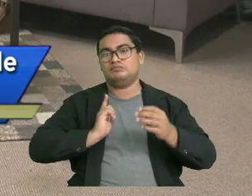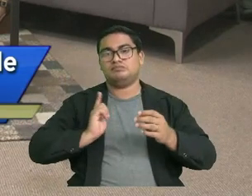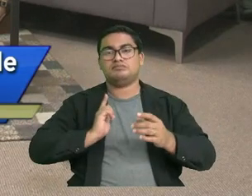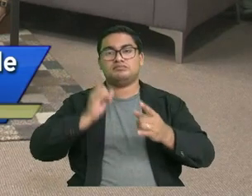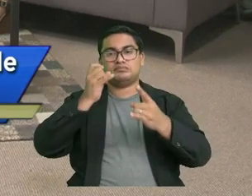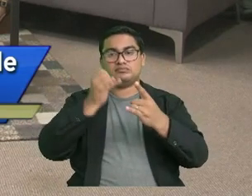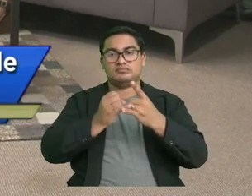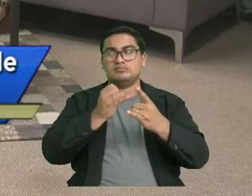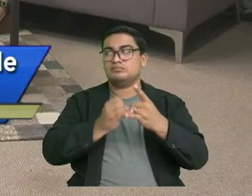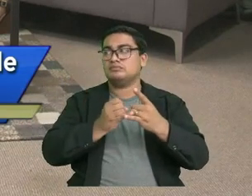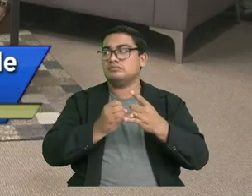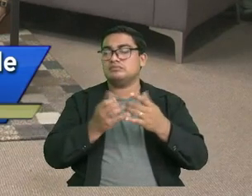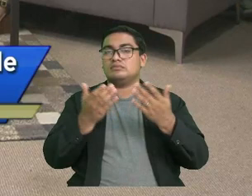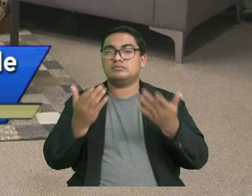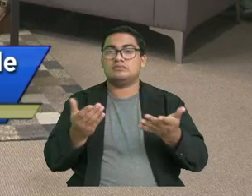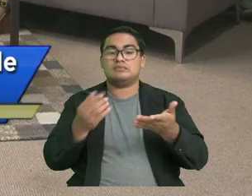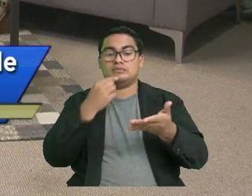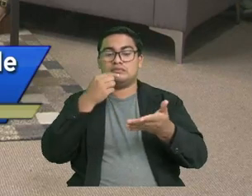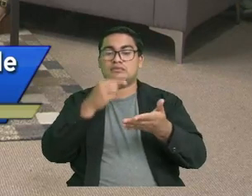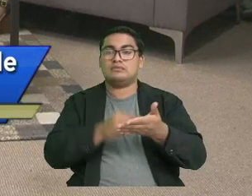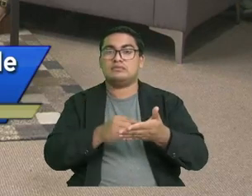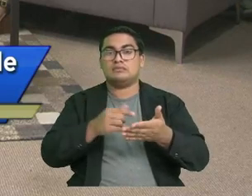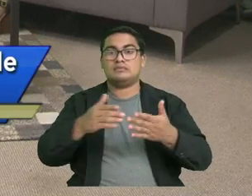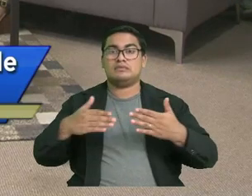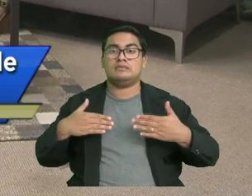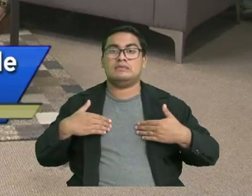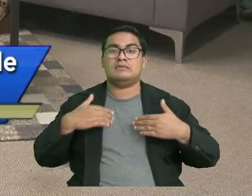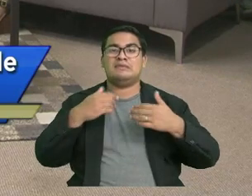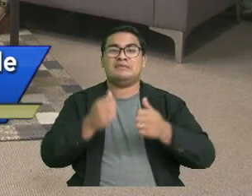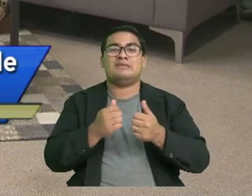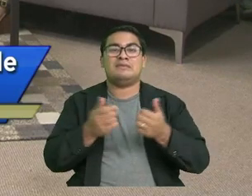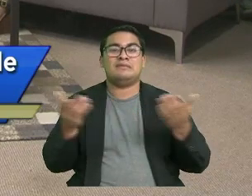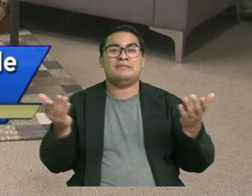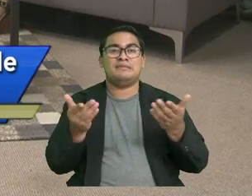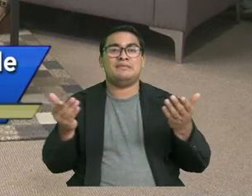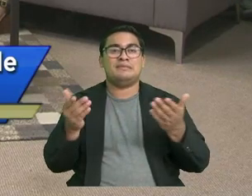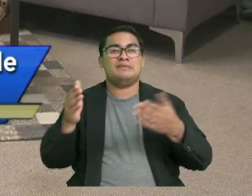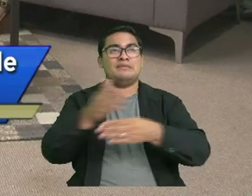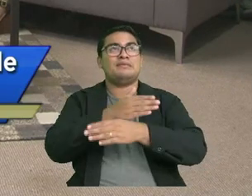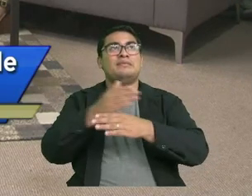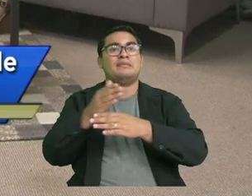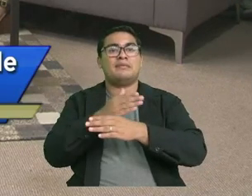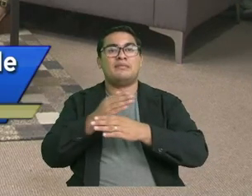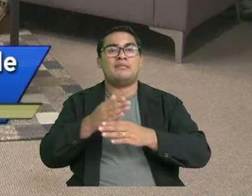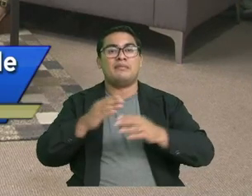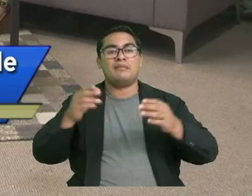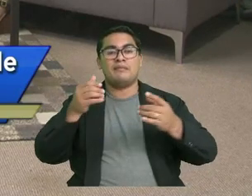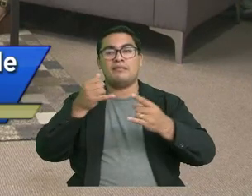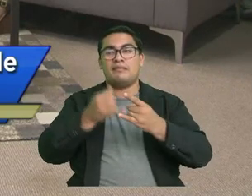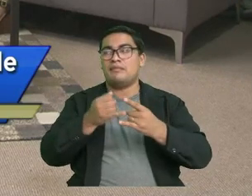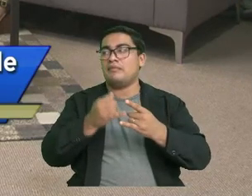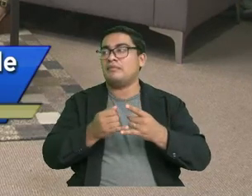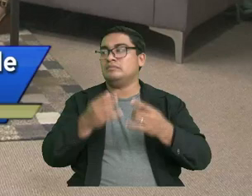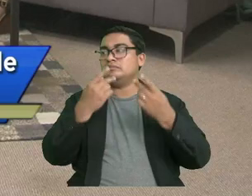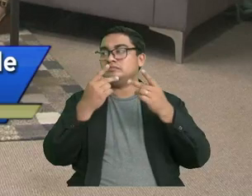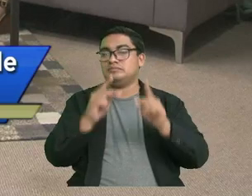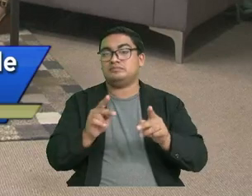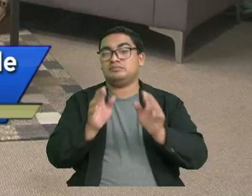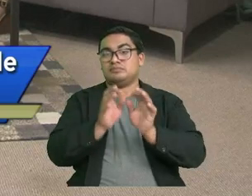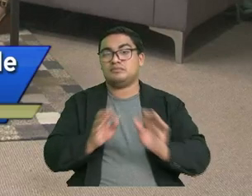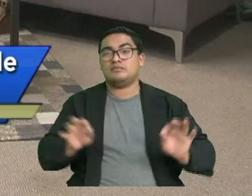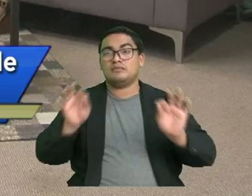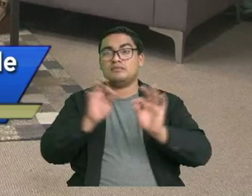género. Entonces encontramos en la salud con estos indicadores de género, pero además